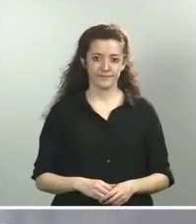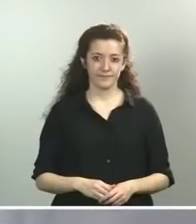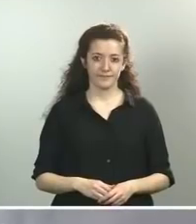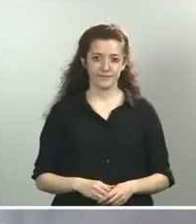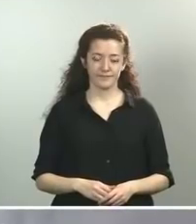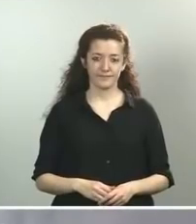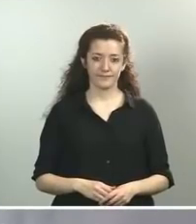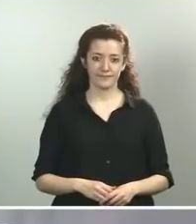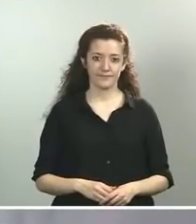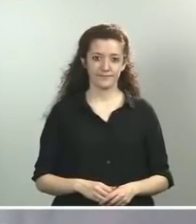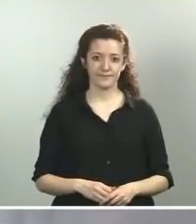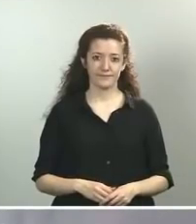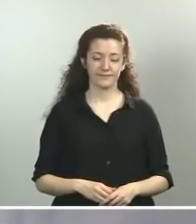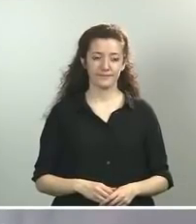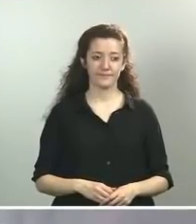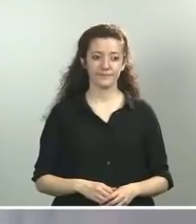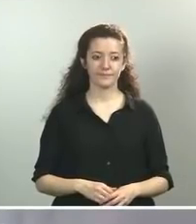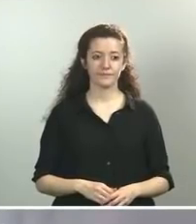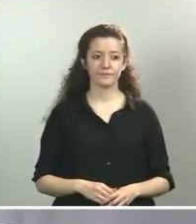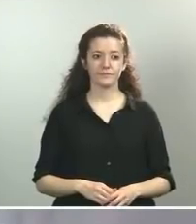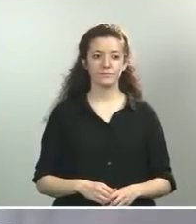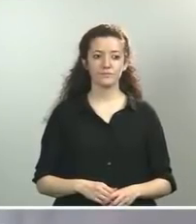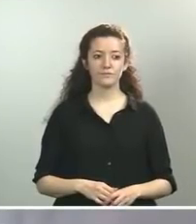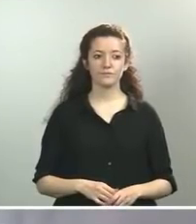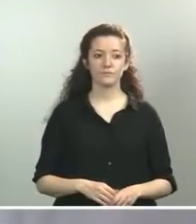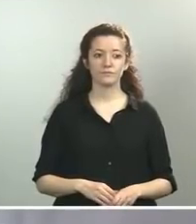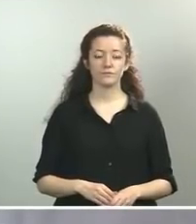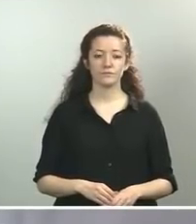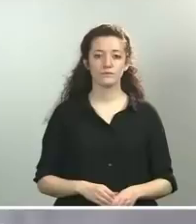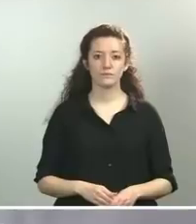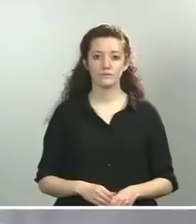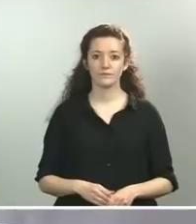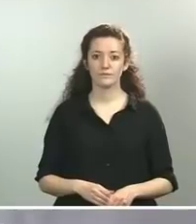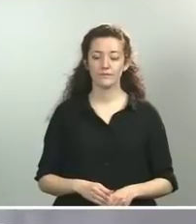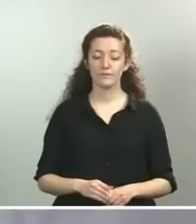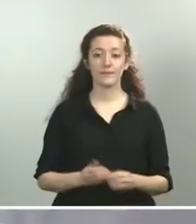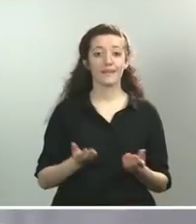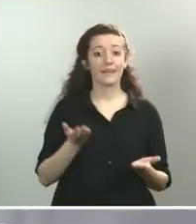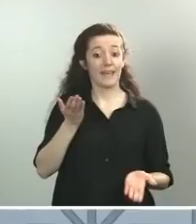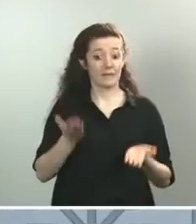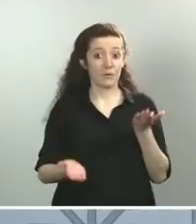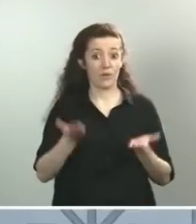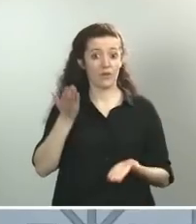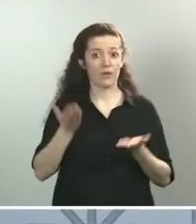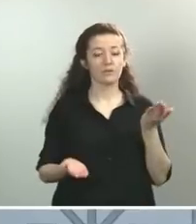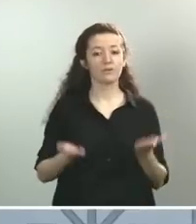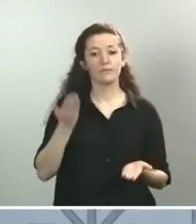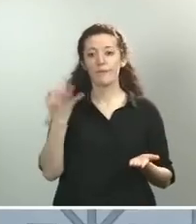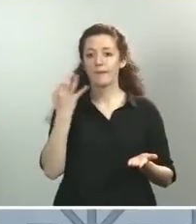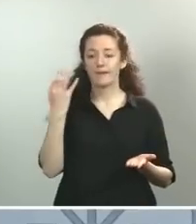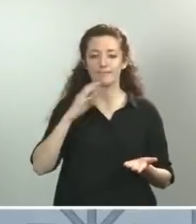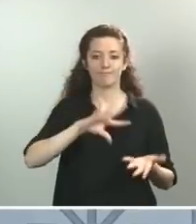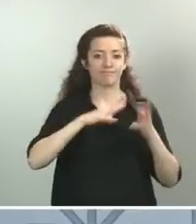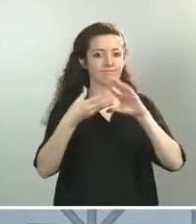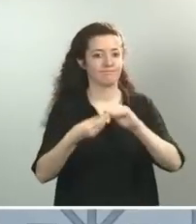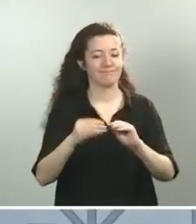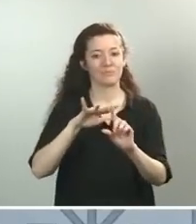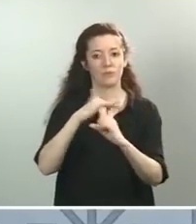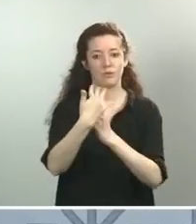adaptándose ás condiciones de cada estudiante. Condiciones tecnológicas,